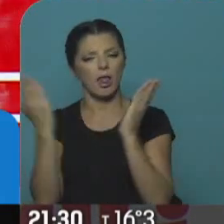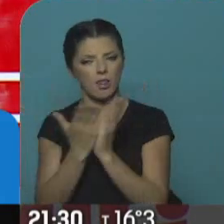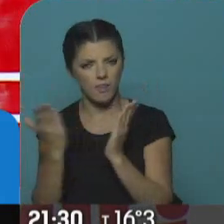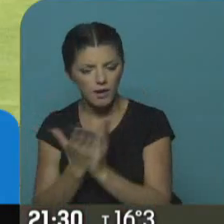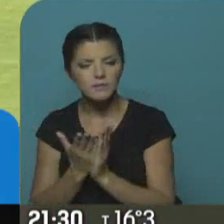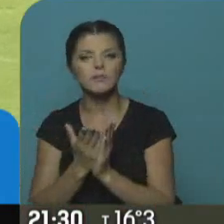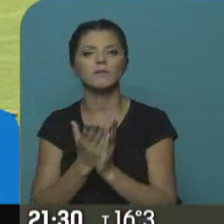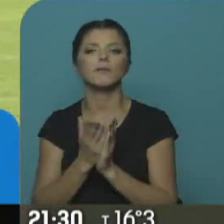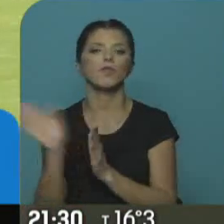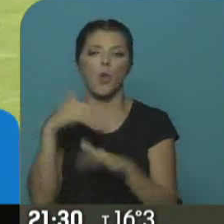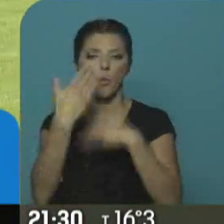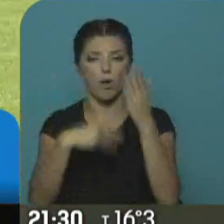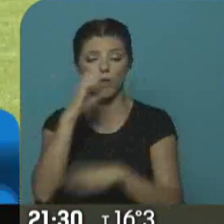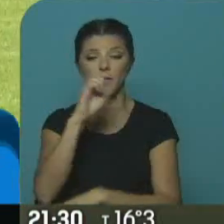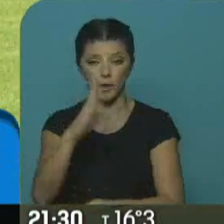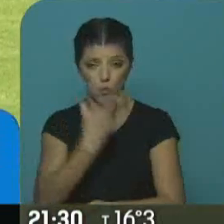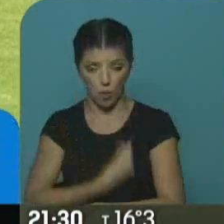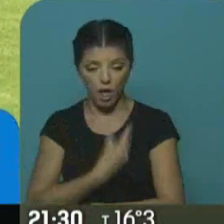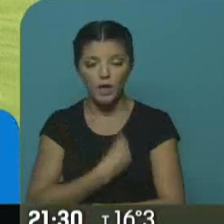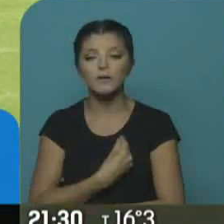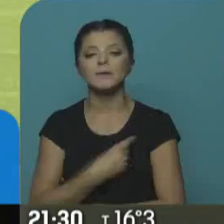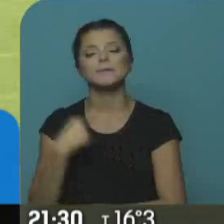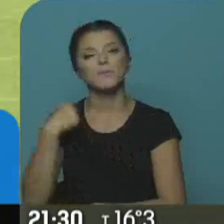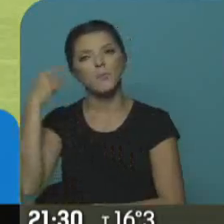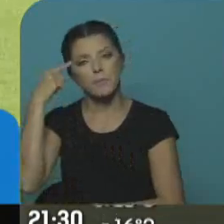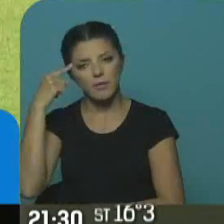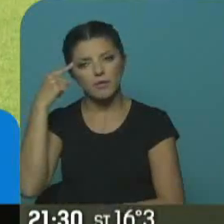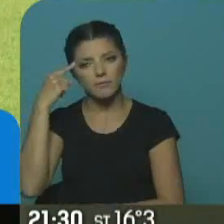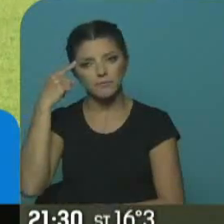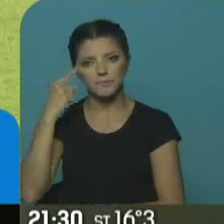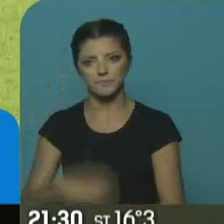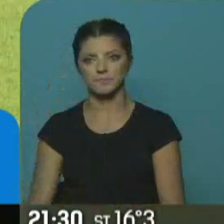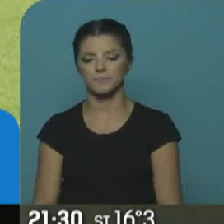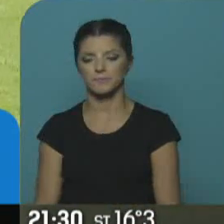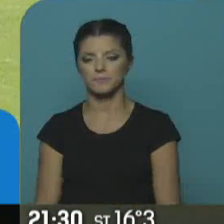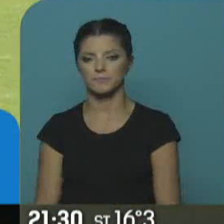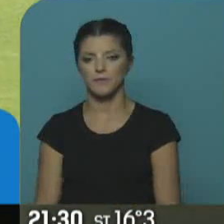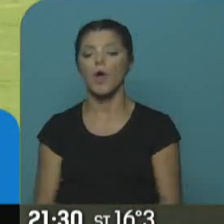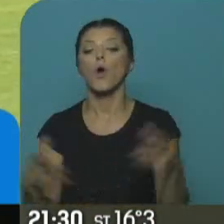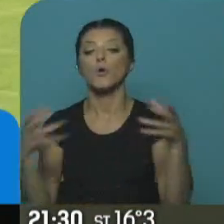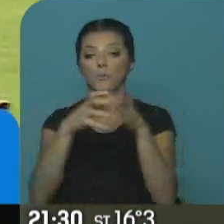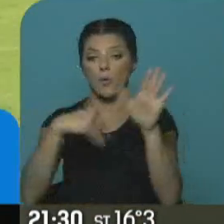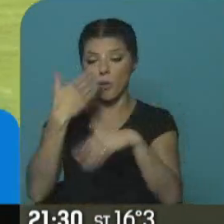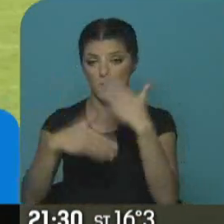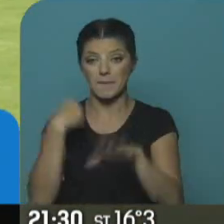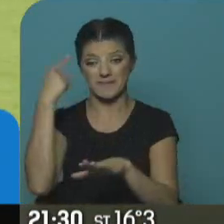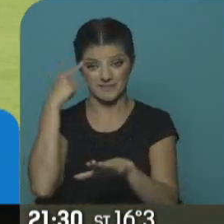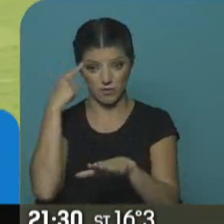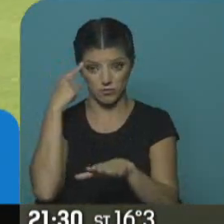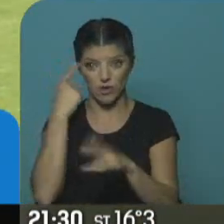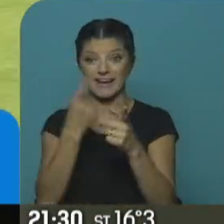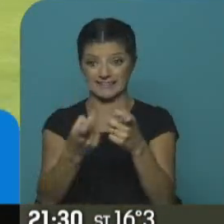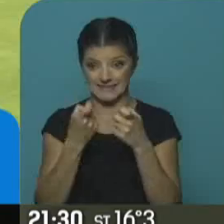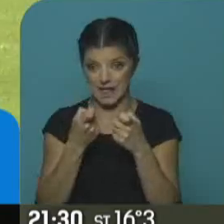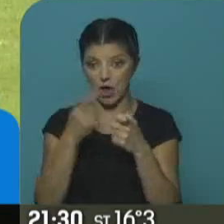de Huracán, la idea estaba de conformar un plantel a la altura de las circunstancias, de los requerimientos y